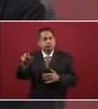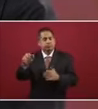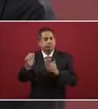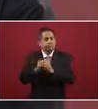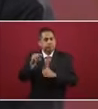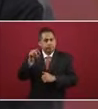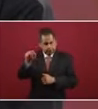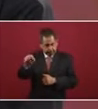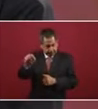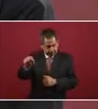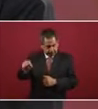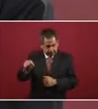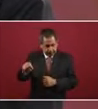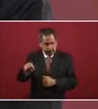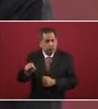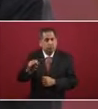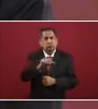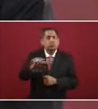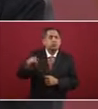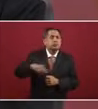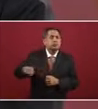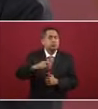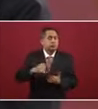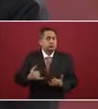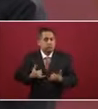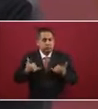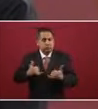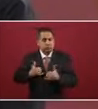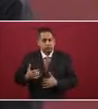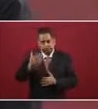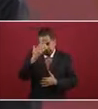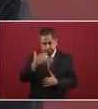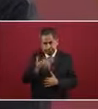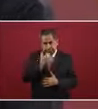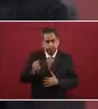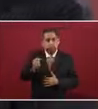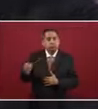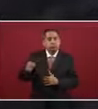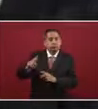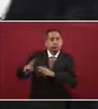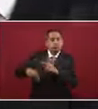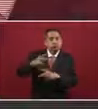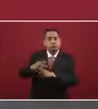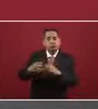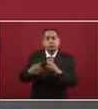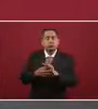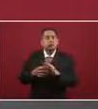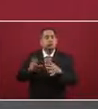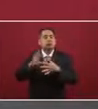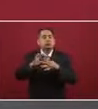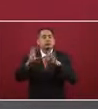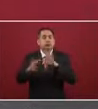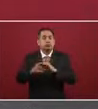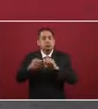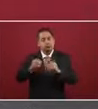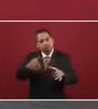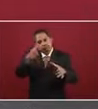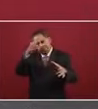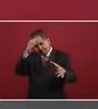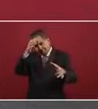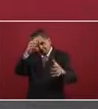con los jóvenes talentos que participaron en la Olimpiada del